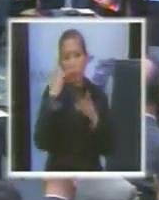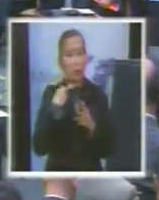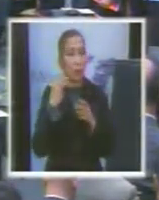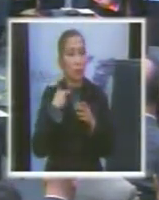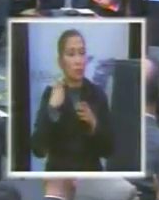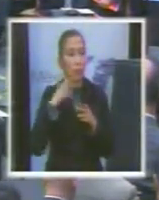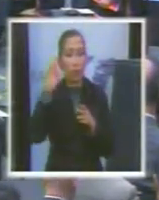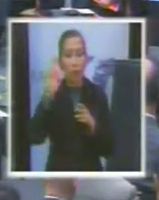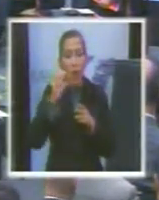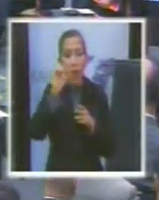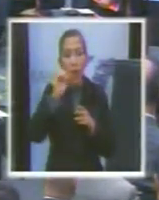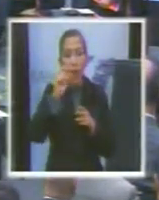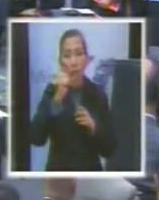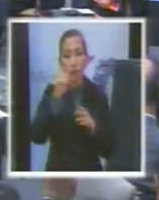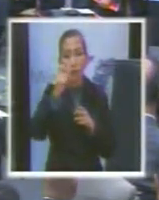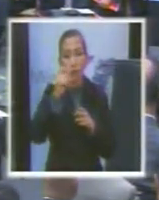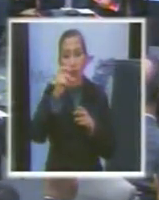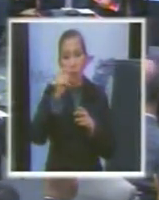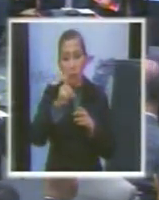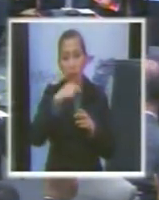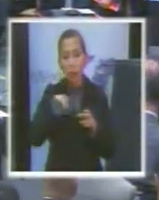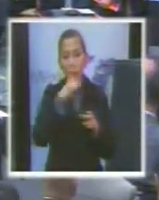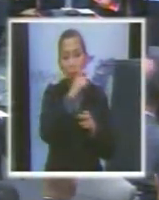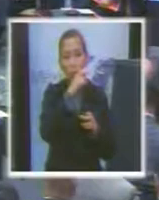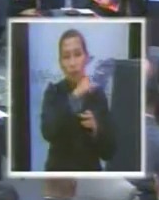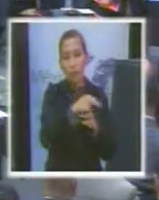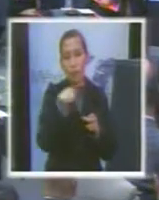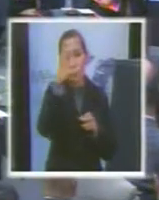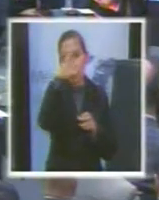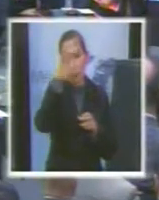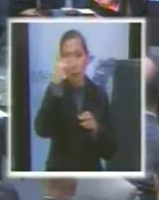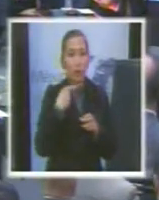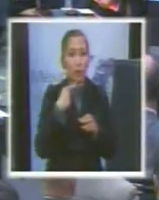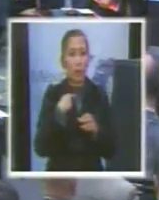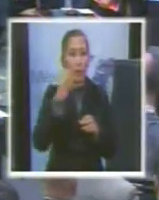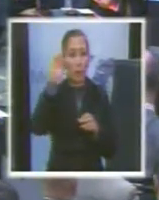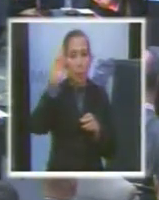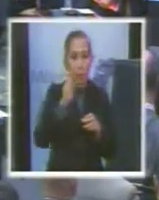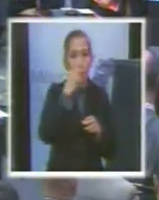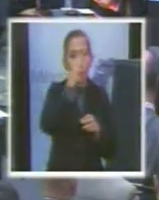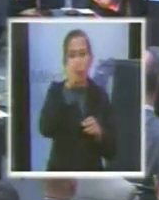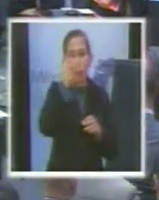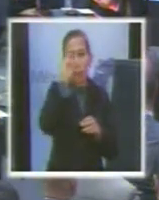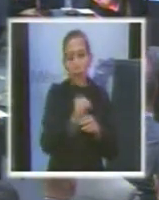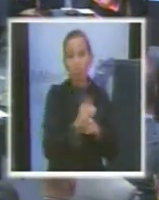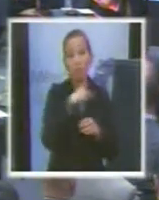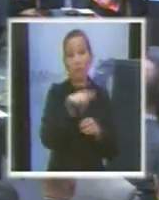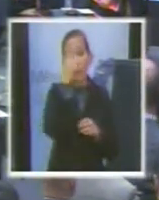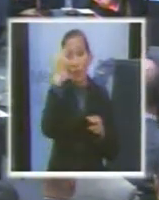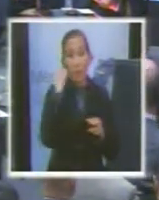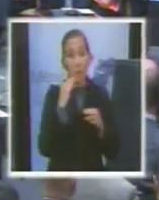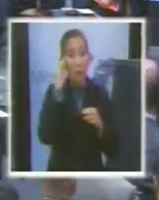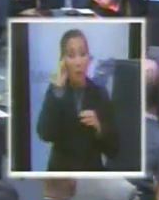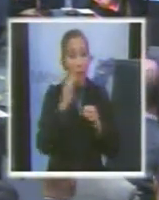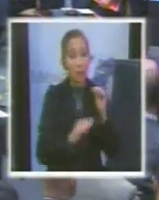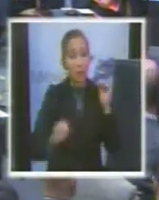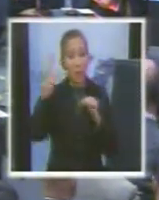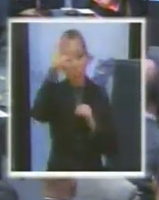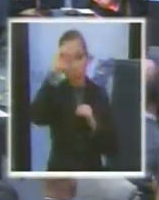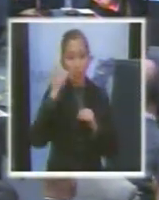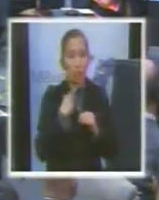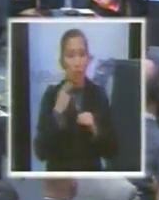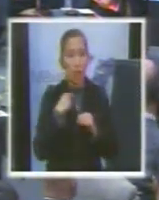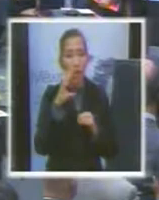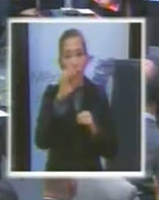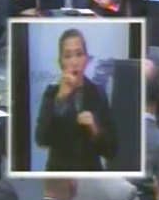Políticos por la Universidad de Oxford, doctorado en Ciencia Política por la Universidad Nacional Autónoma de México, una maestría en Ciencia Política del